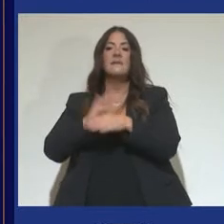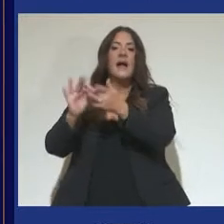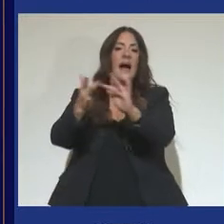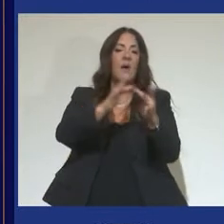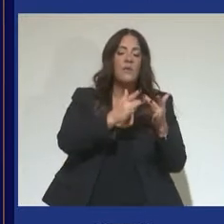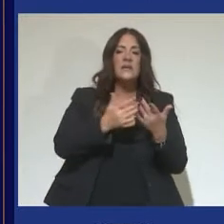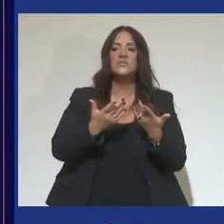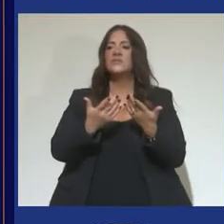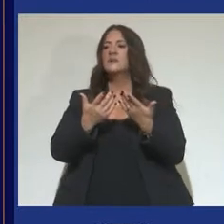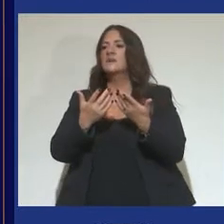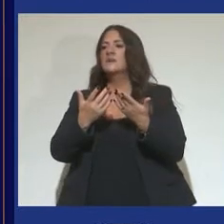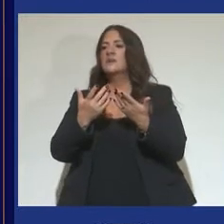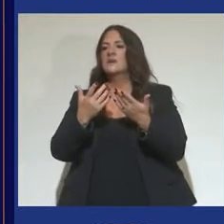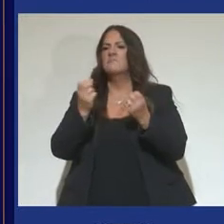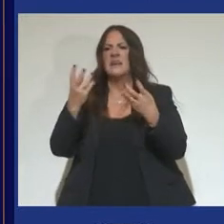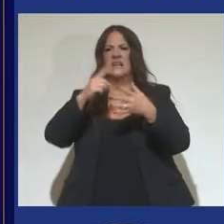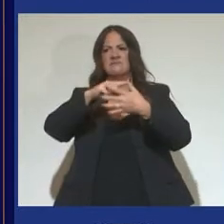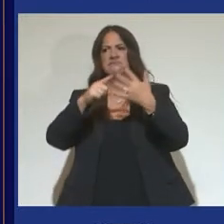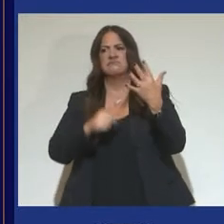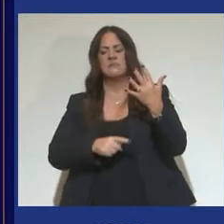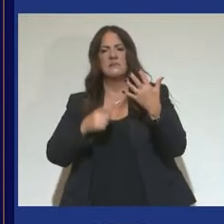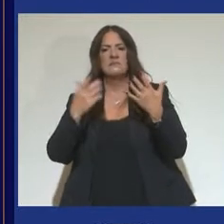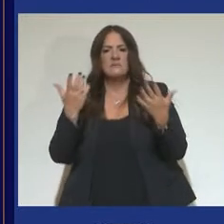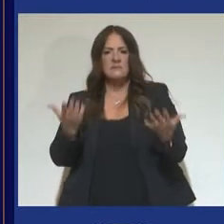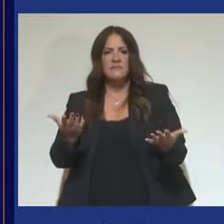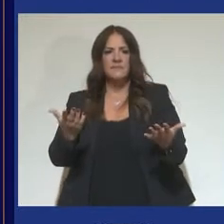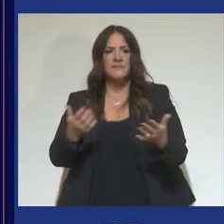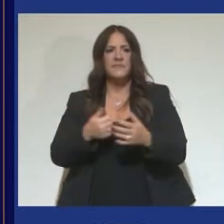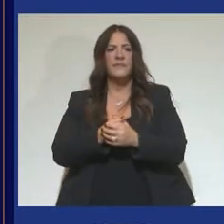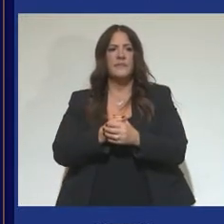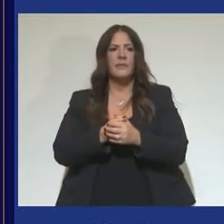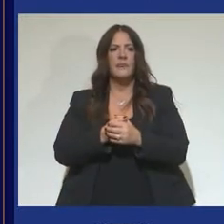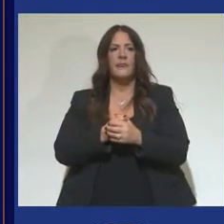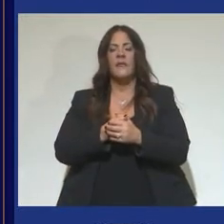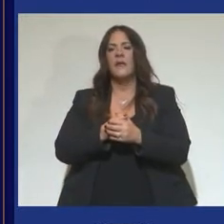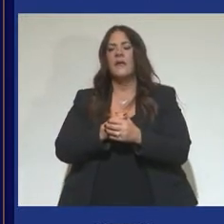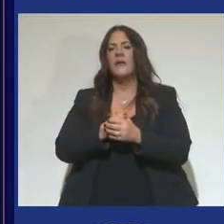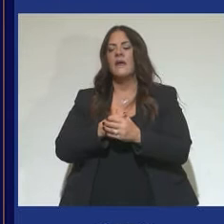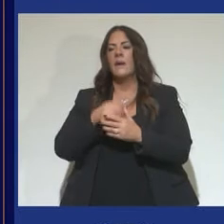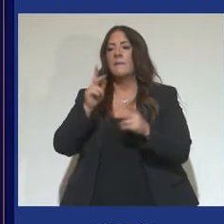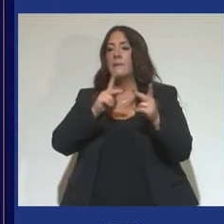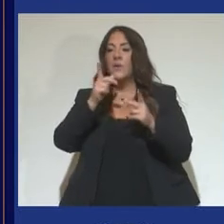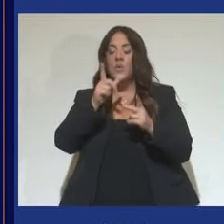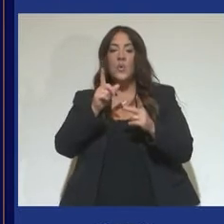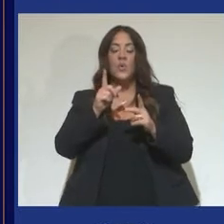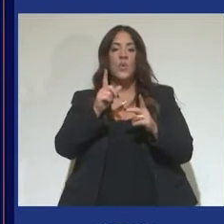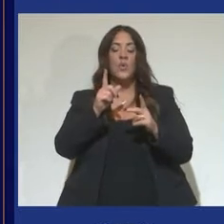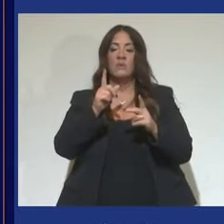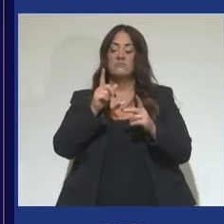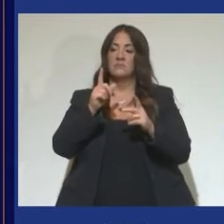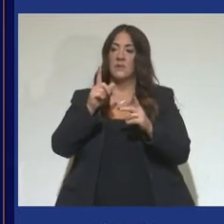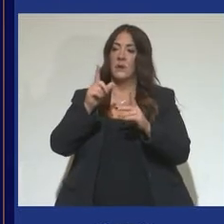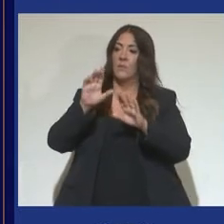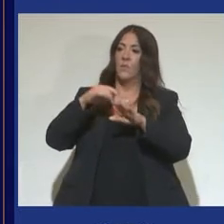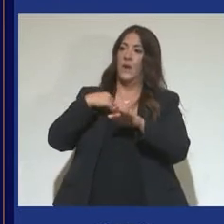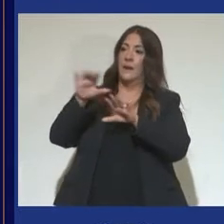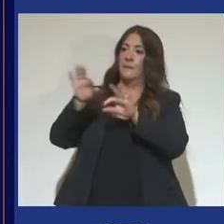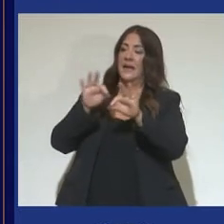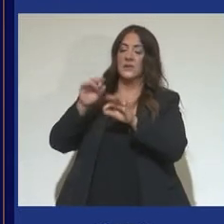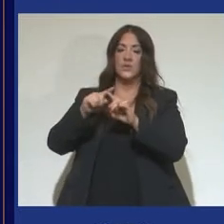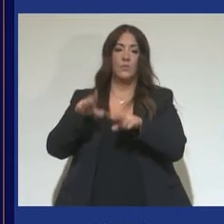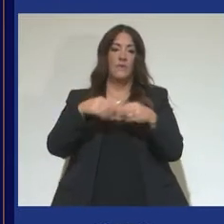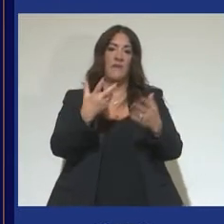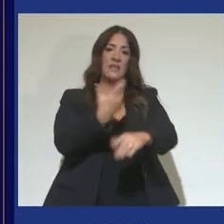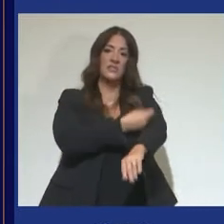vacunas para resolver problemas que hay con la gente que quiere administrar o recibir mejor dicho las vacunas o sea